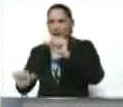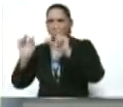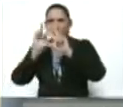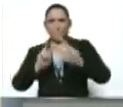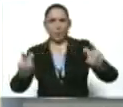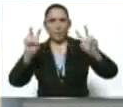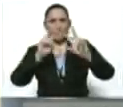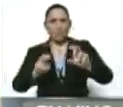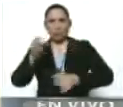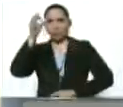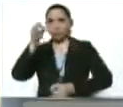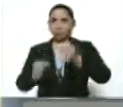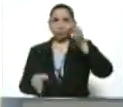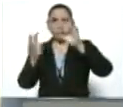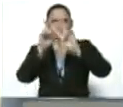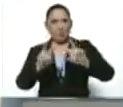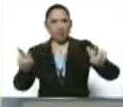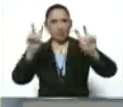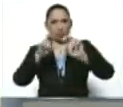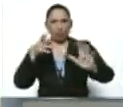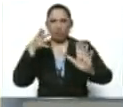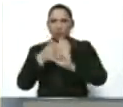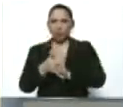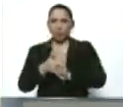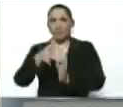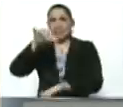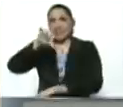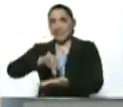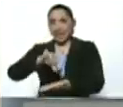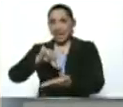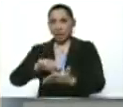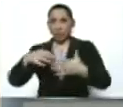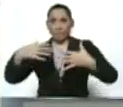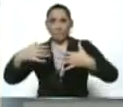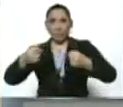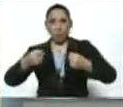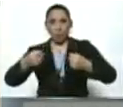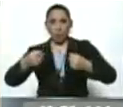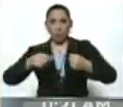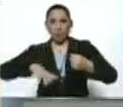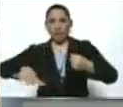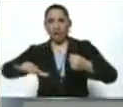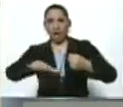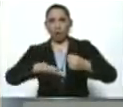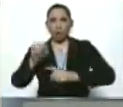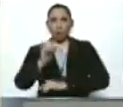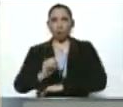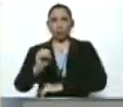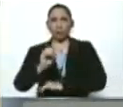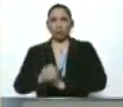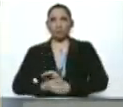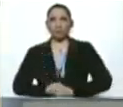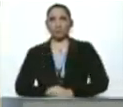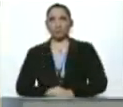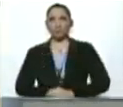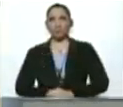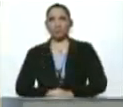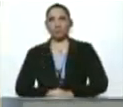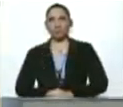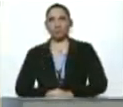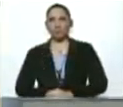judicialización de las investigaciones del caso del Centro Penitenciario de los Llanos Occidentales.